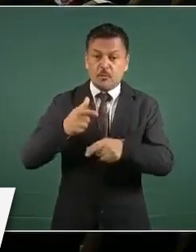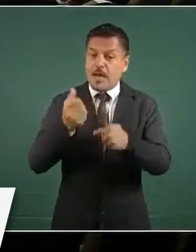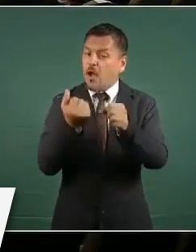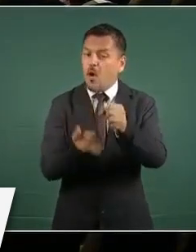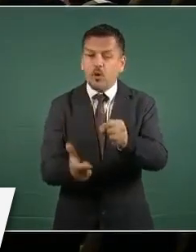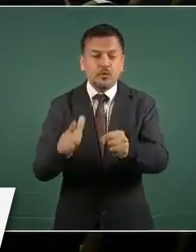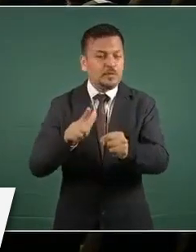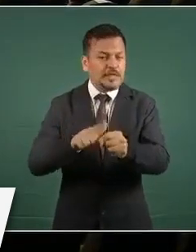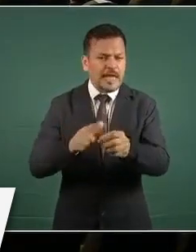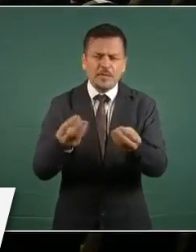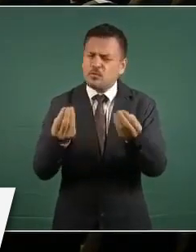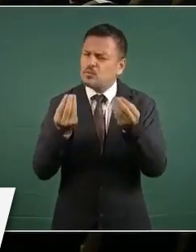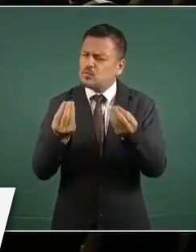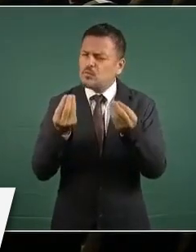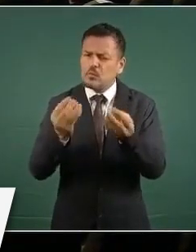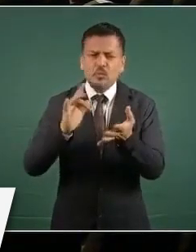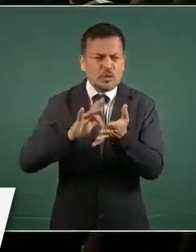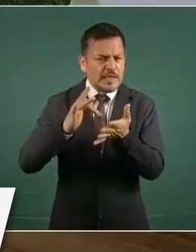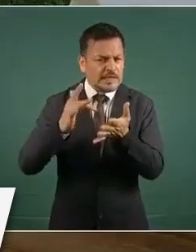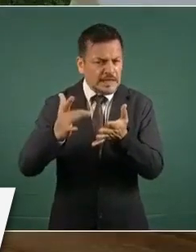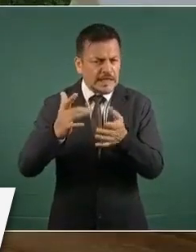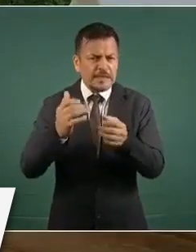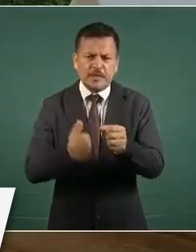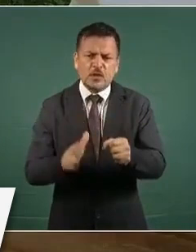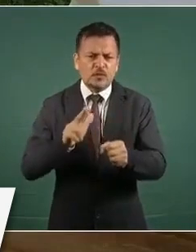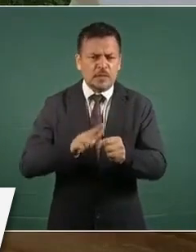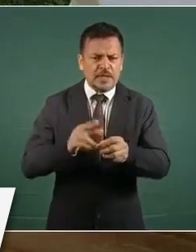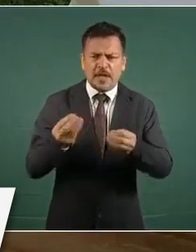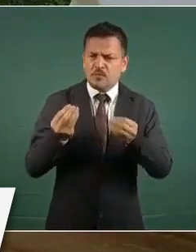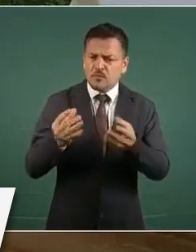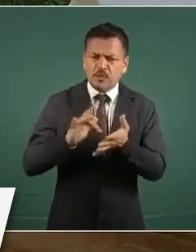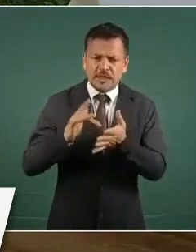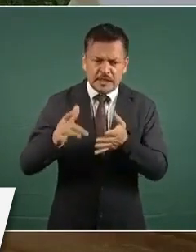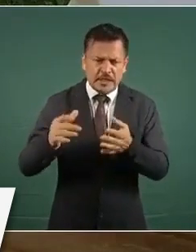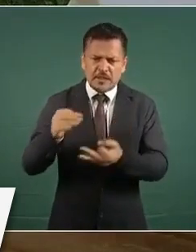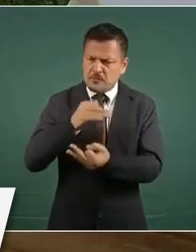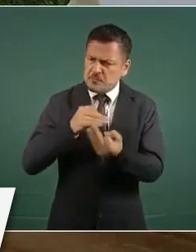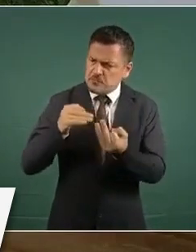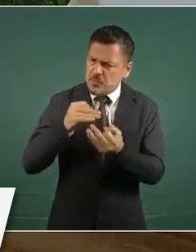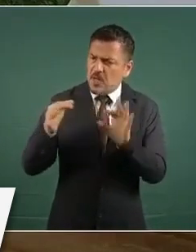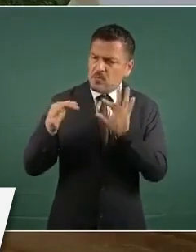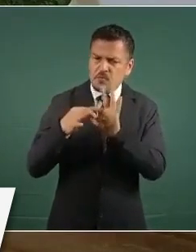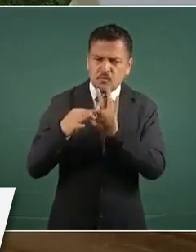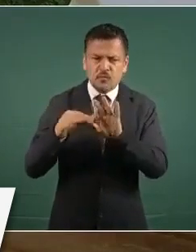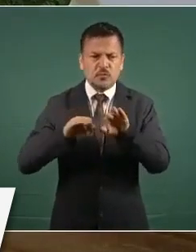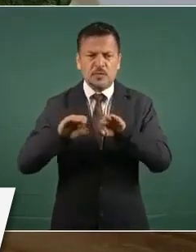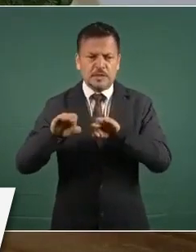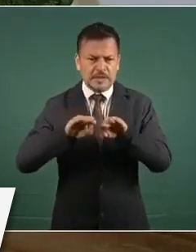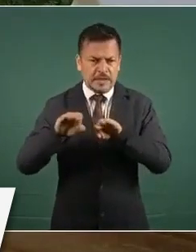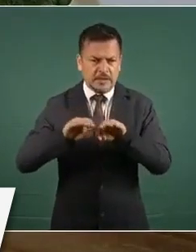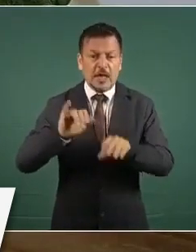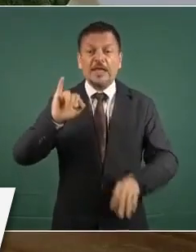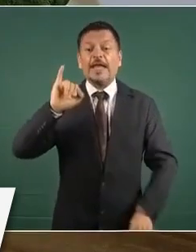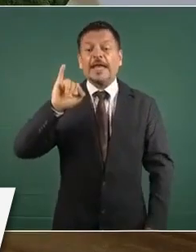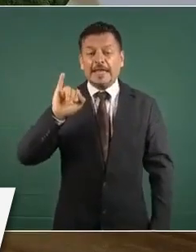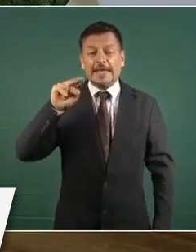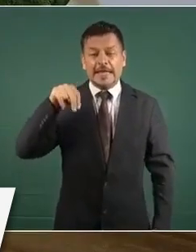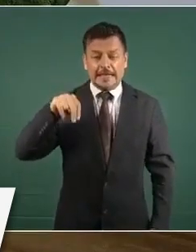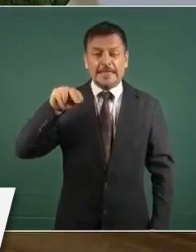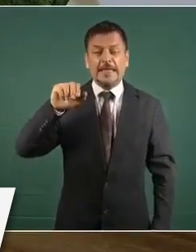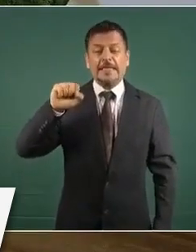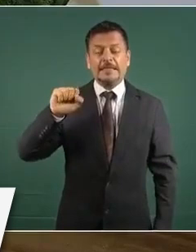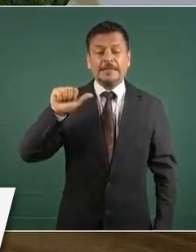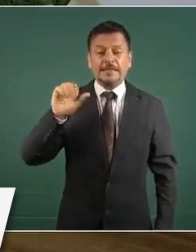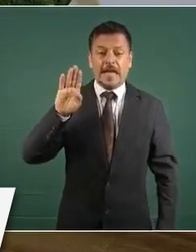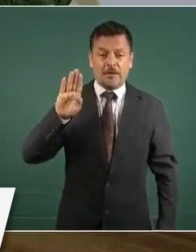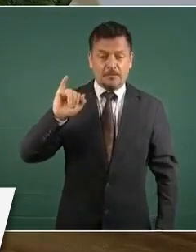y los centros de respuesta inmediata que establecimos con el gobierno federal a través del link sabi la sedena y